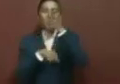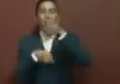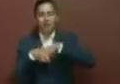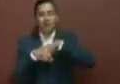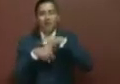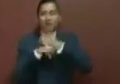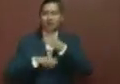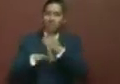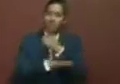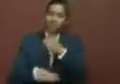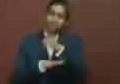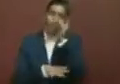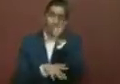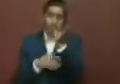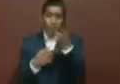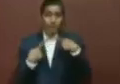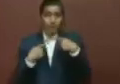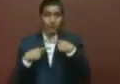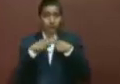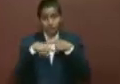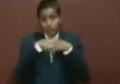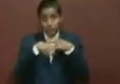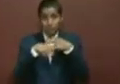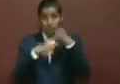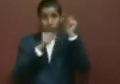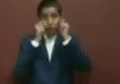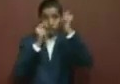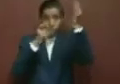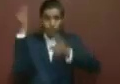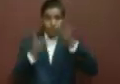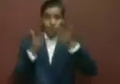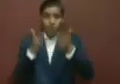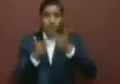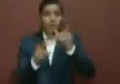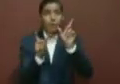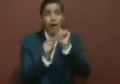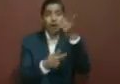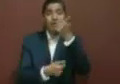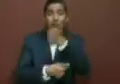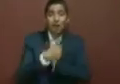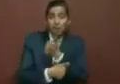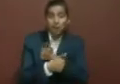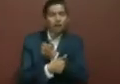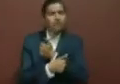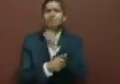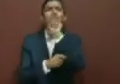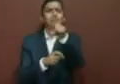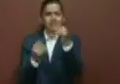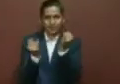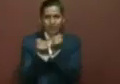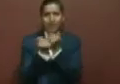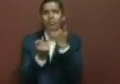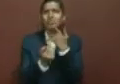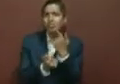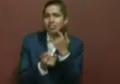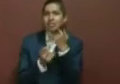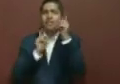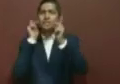estado. Pensemos que estas personas que asisten no vienen solo a la competencia, también vienen a disfrutar de los